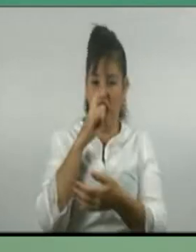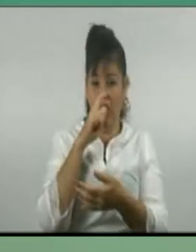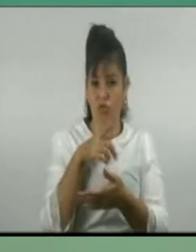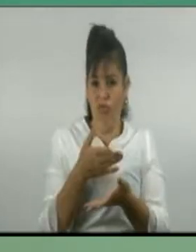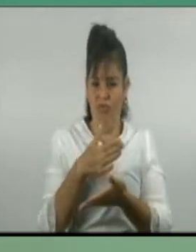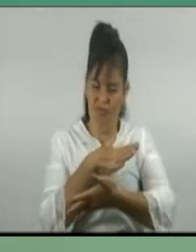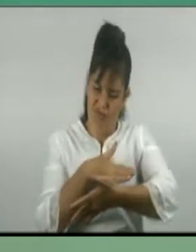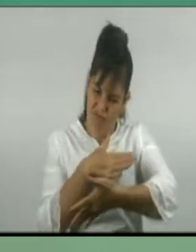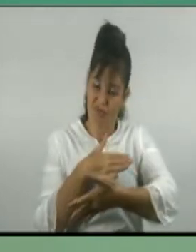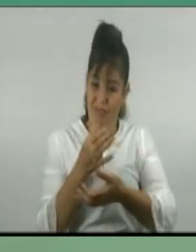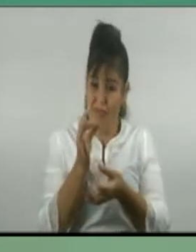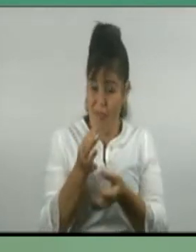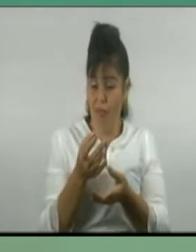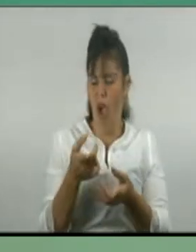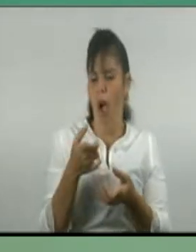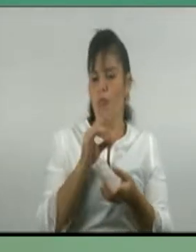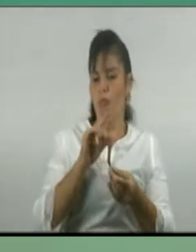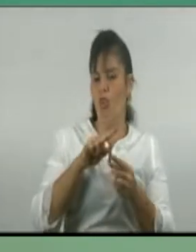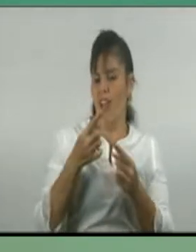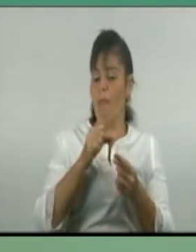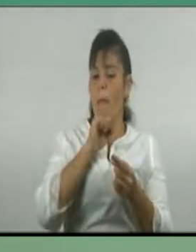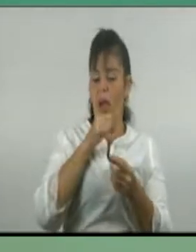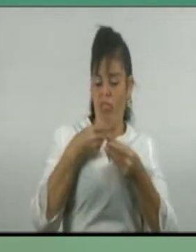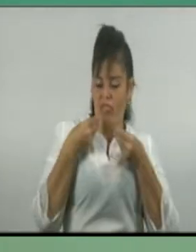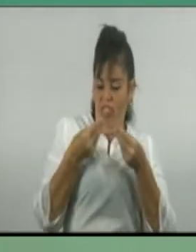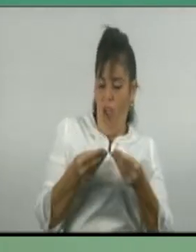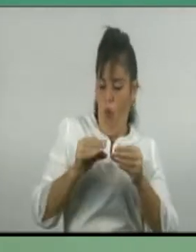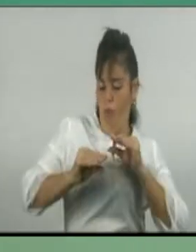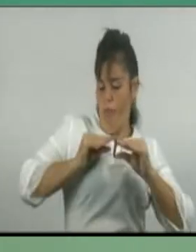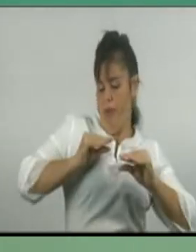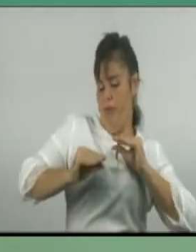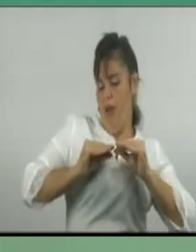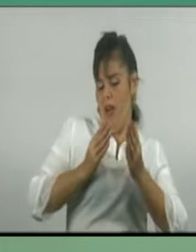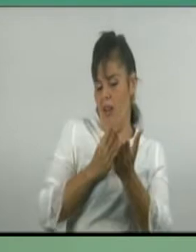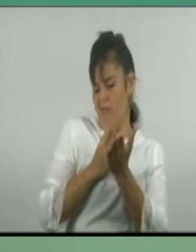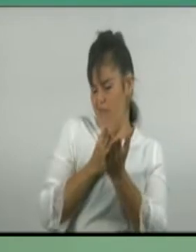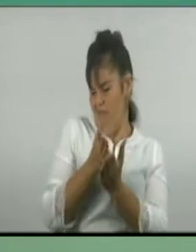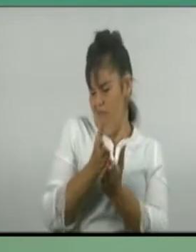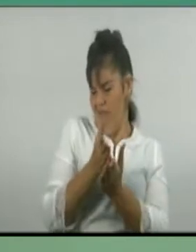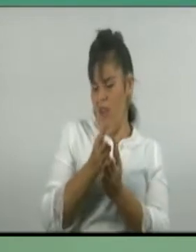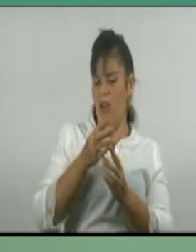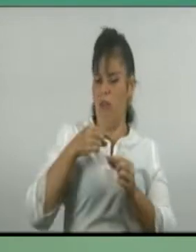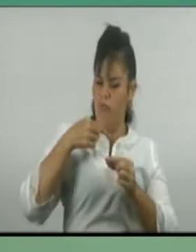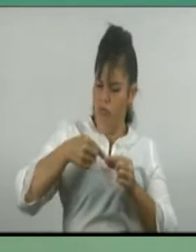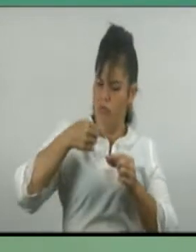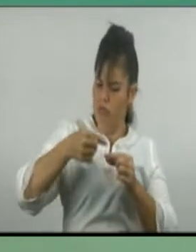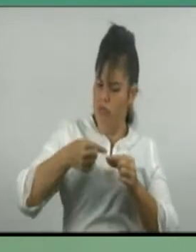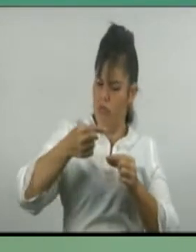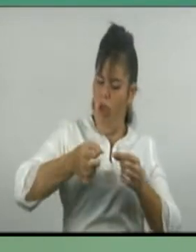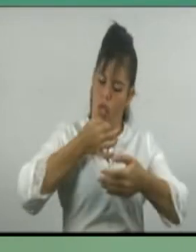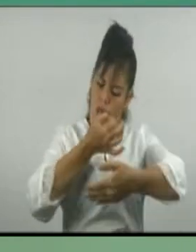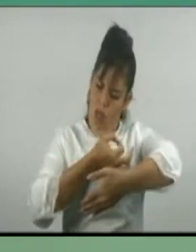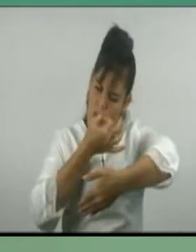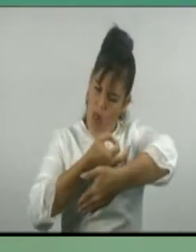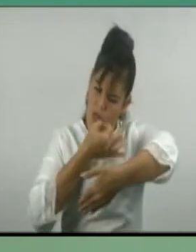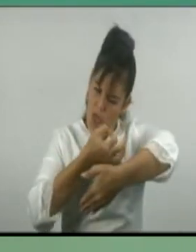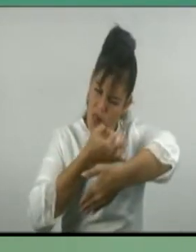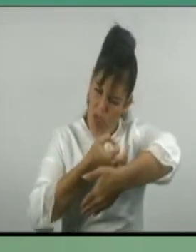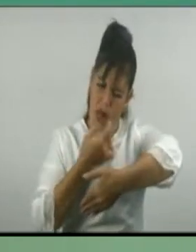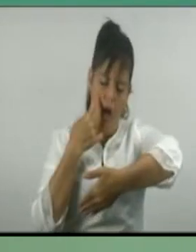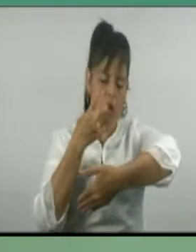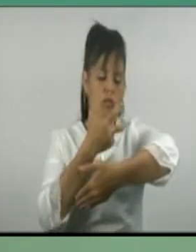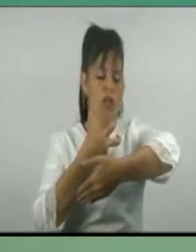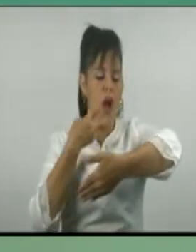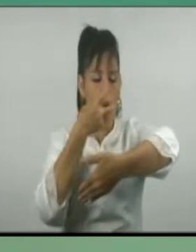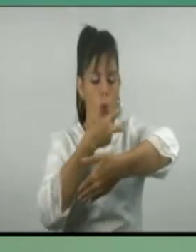dándole además la preparación continuada y sistemática incluso para el habla para el desarrollo del lenguaje